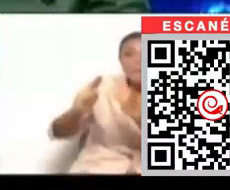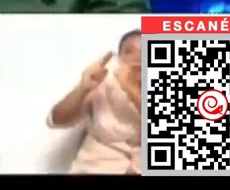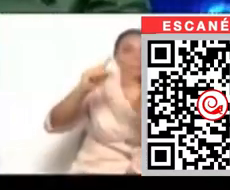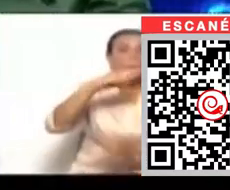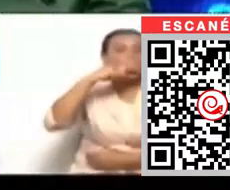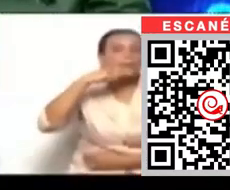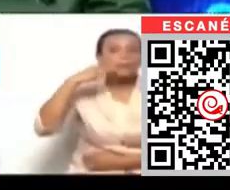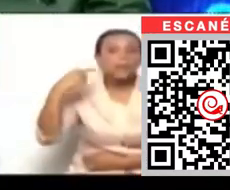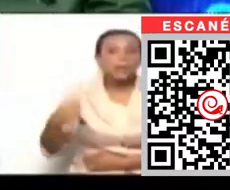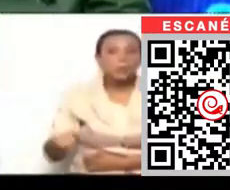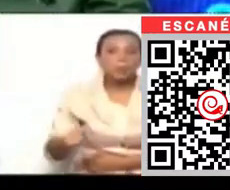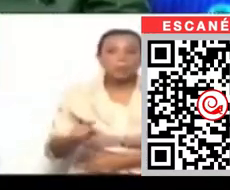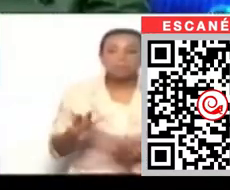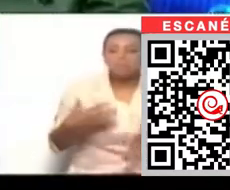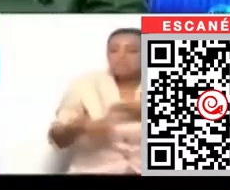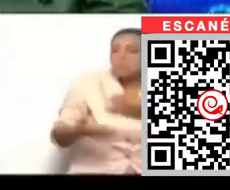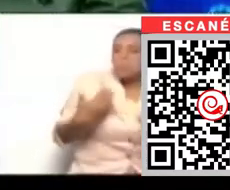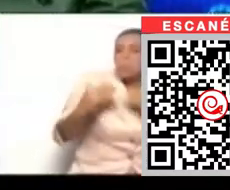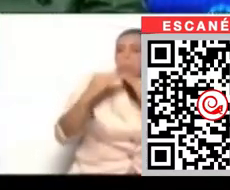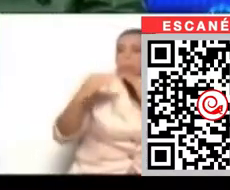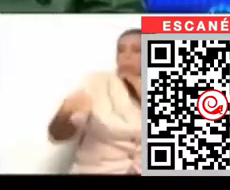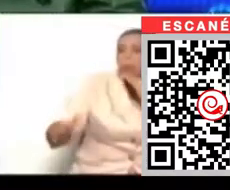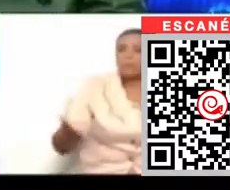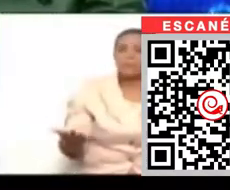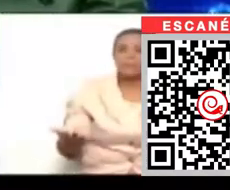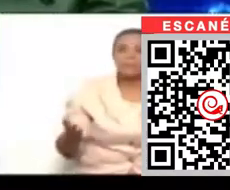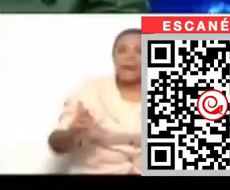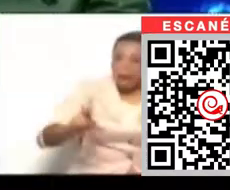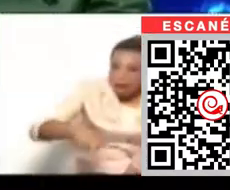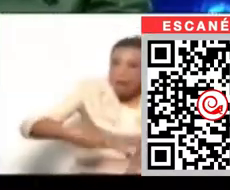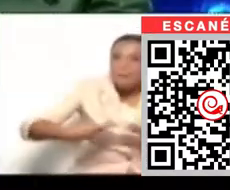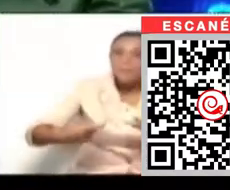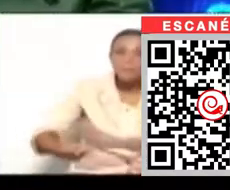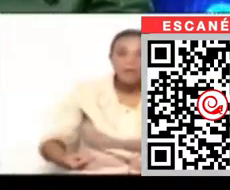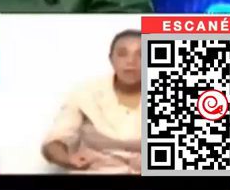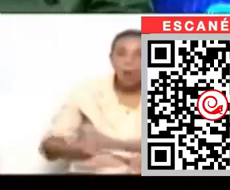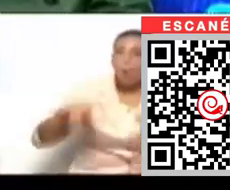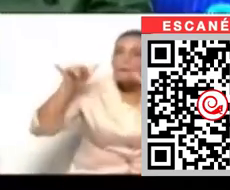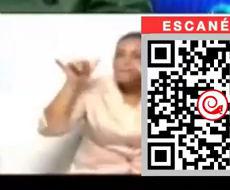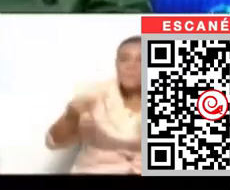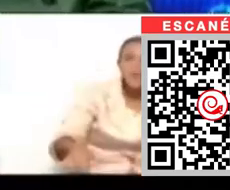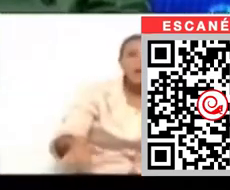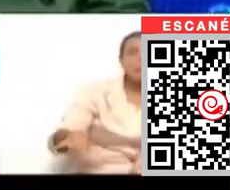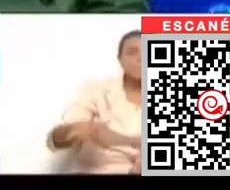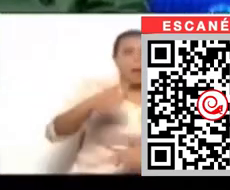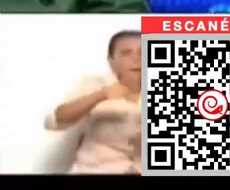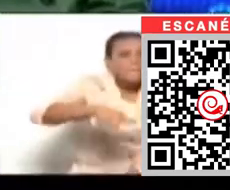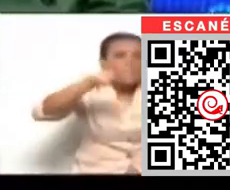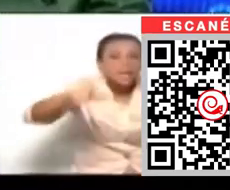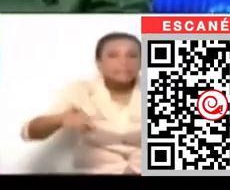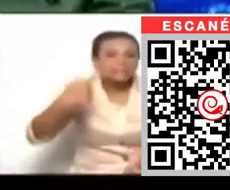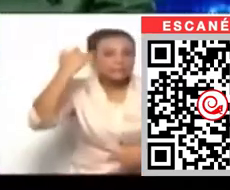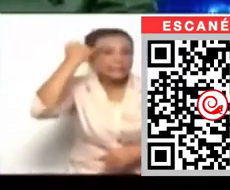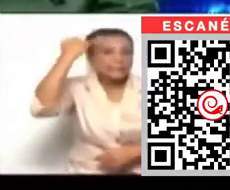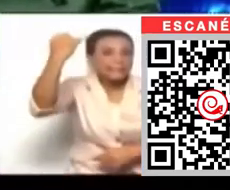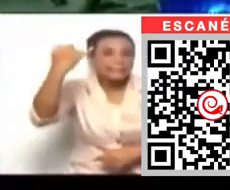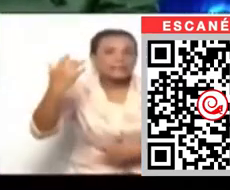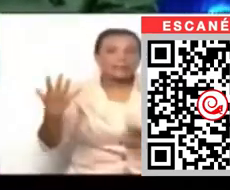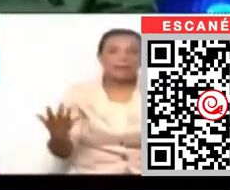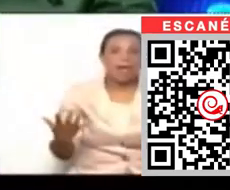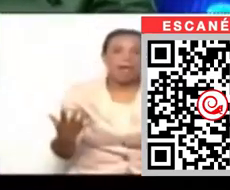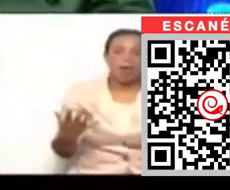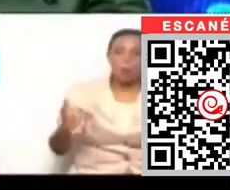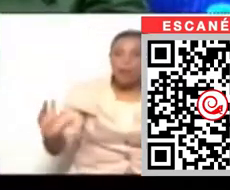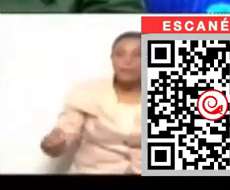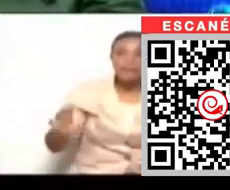Rusia y pasa por debajo de la mesa. Incluso trataron de reivindicar a los mismos autores materiales del atentado en